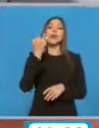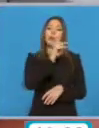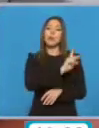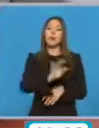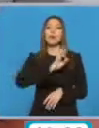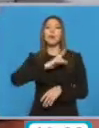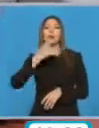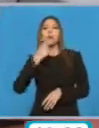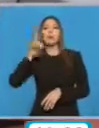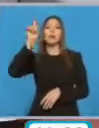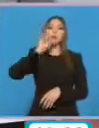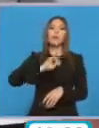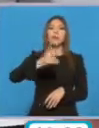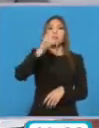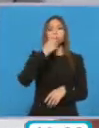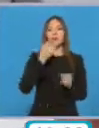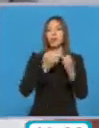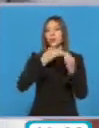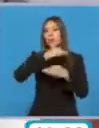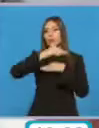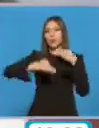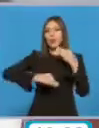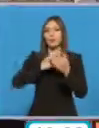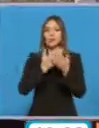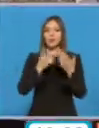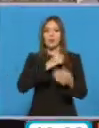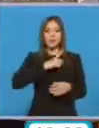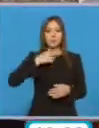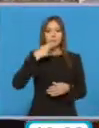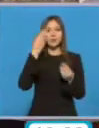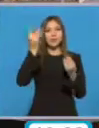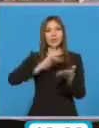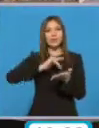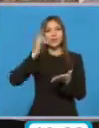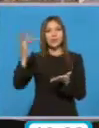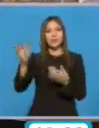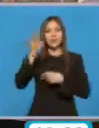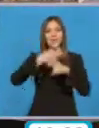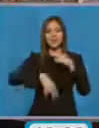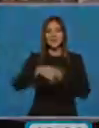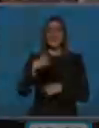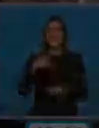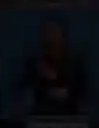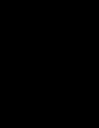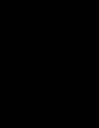mujeres. Es para hombres y mujeres, exactamente, es para todos, así que a utilizarlos. Muchas gracias, Eloísa, por estar con Gracias. nosotros Gracias a ustedes, esta mañana. amigos. Gracias.